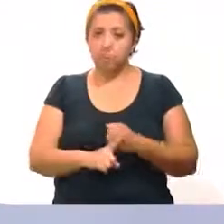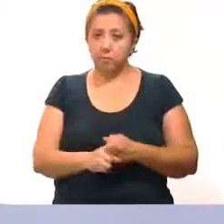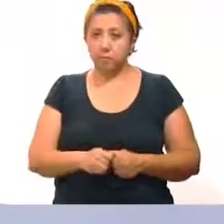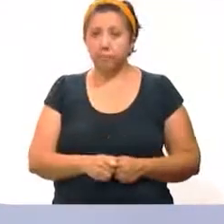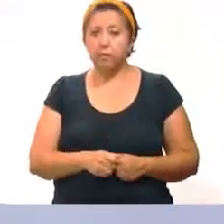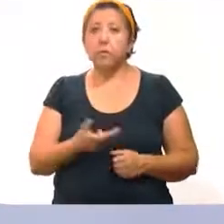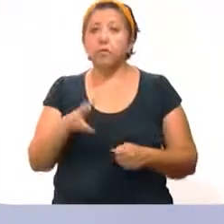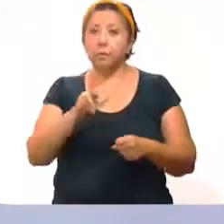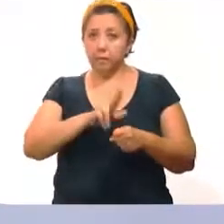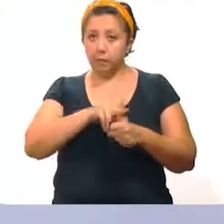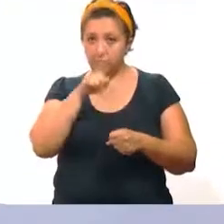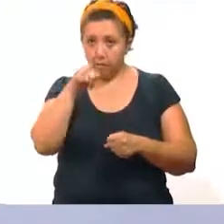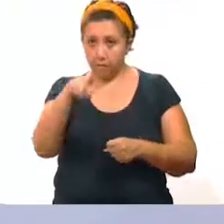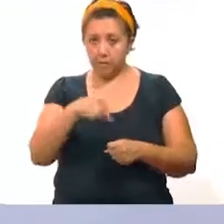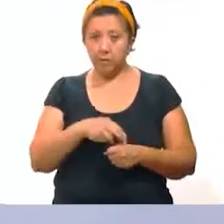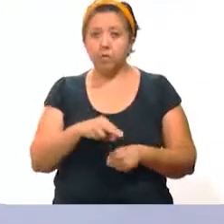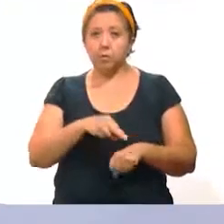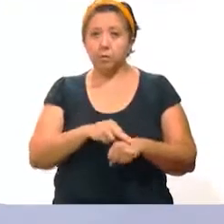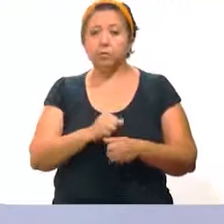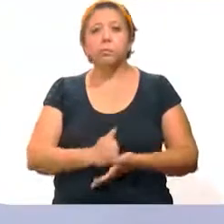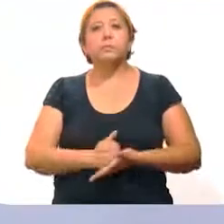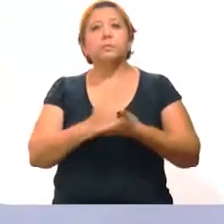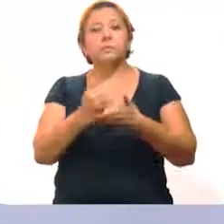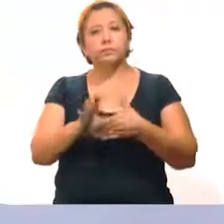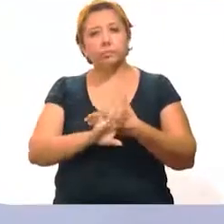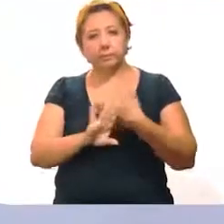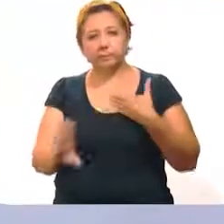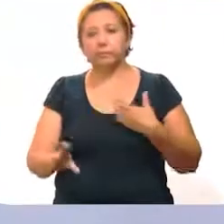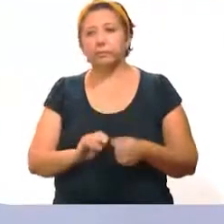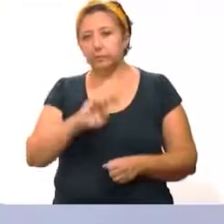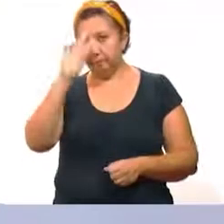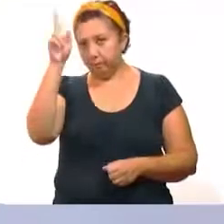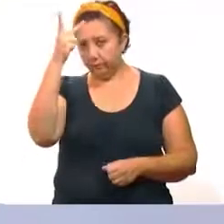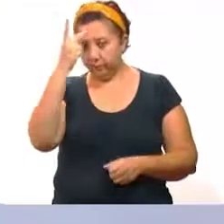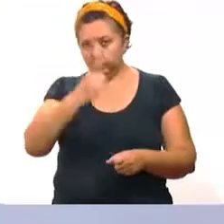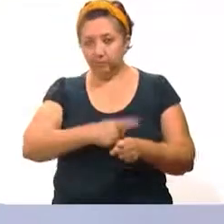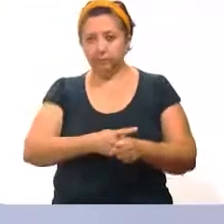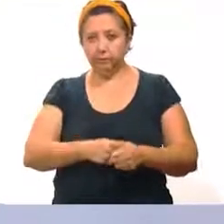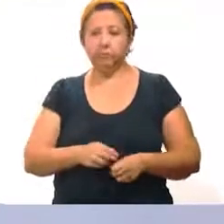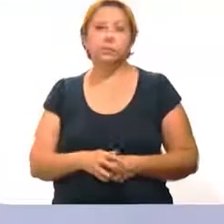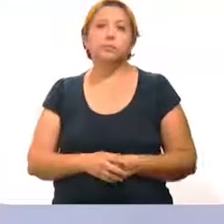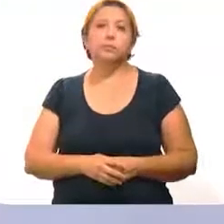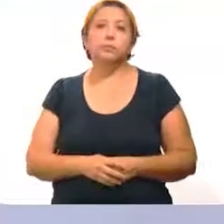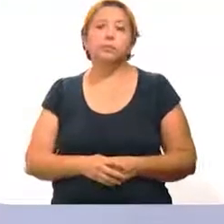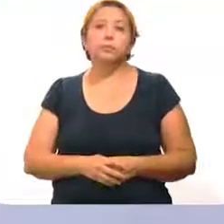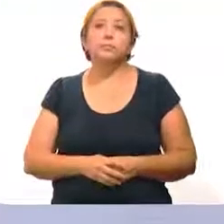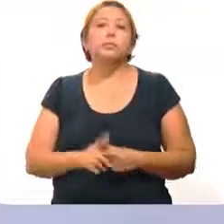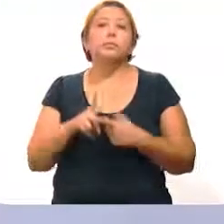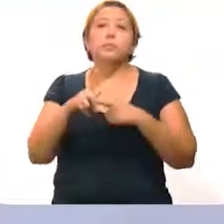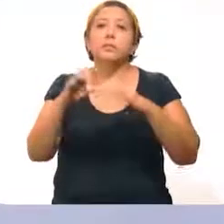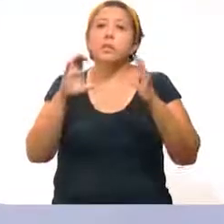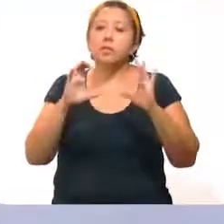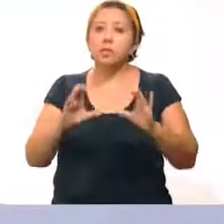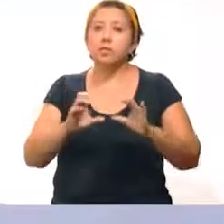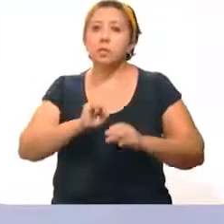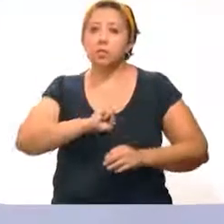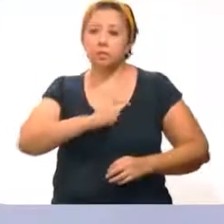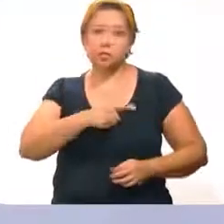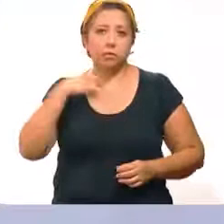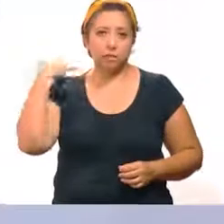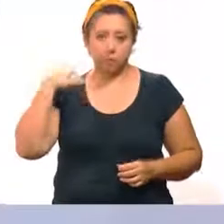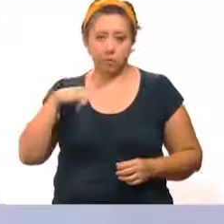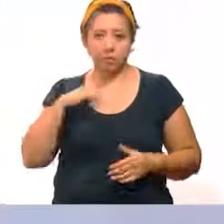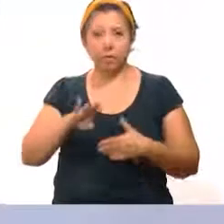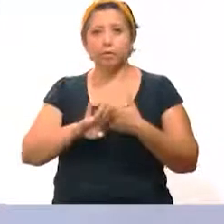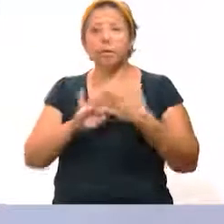hospital, un equipo de especialistas podrá ayudarlos y evitar que la enfermedad se complique. Para seguir protegiendo la salud de los